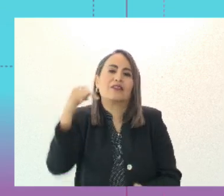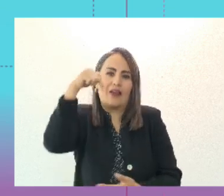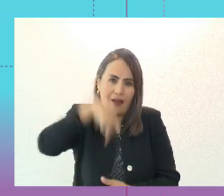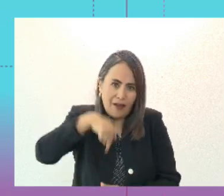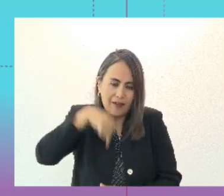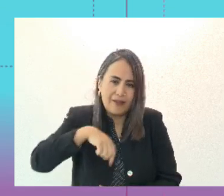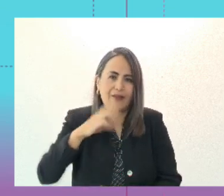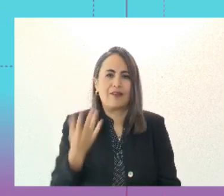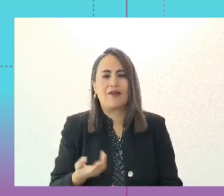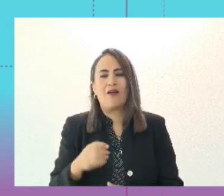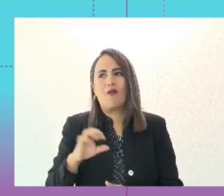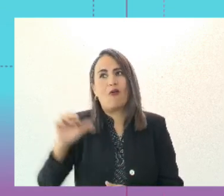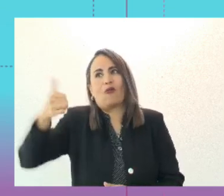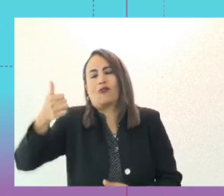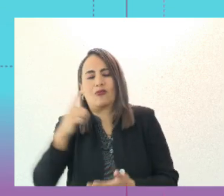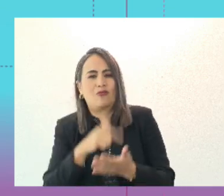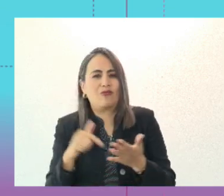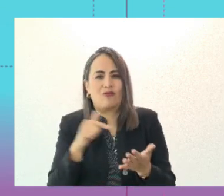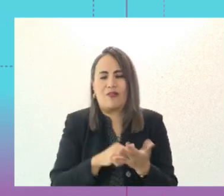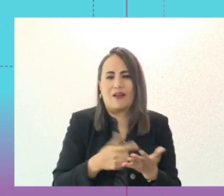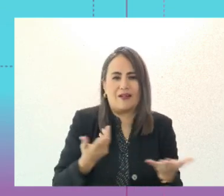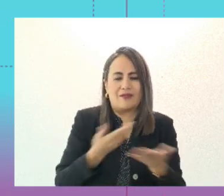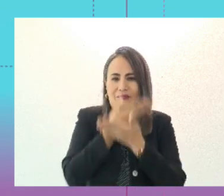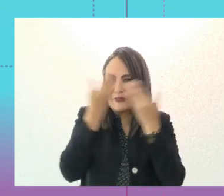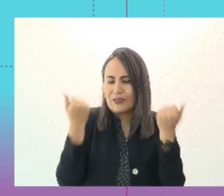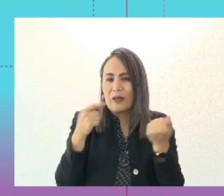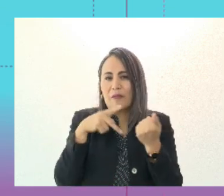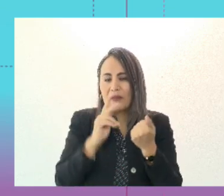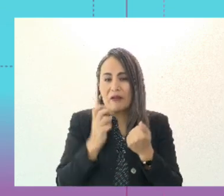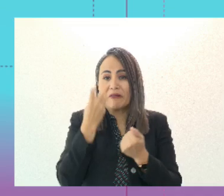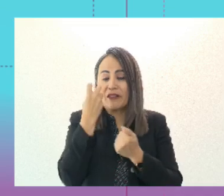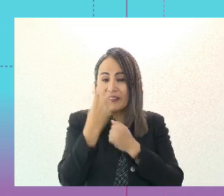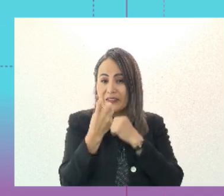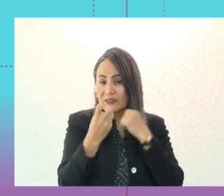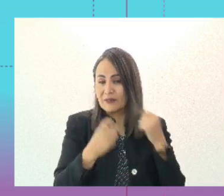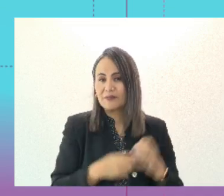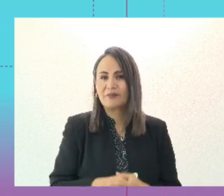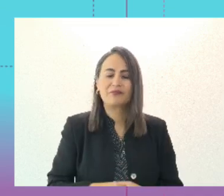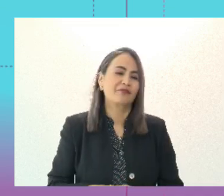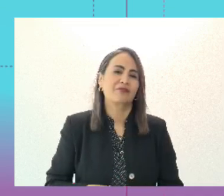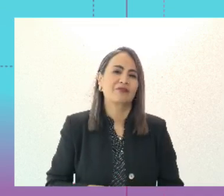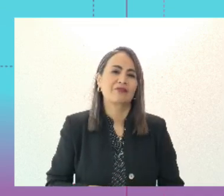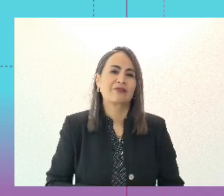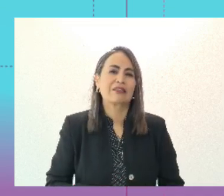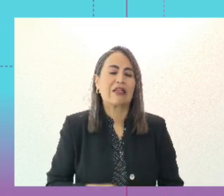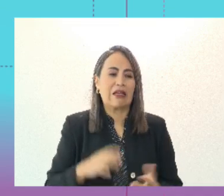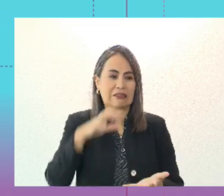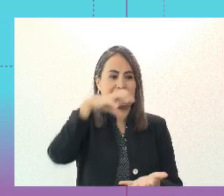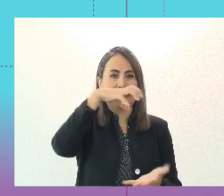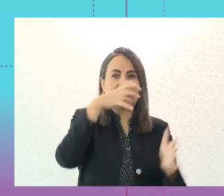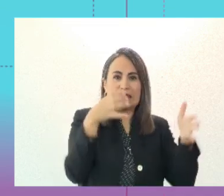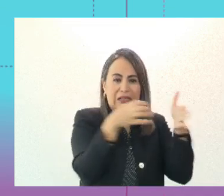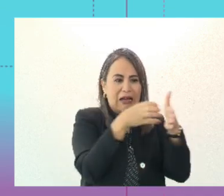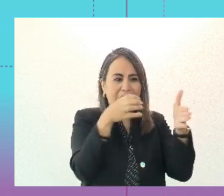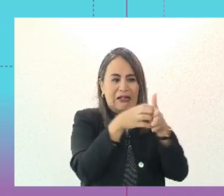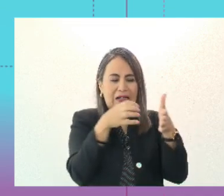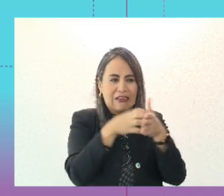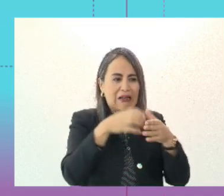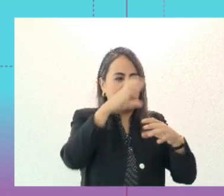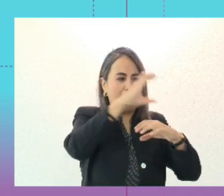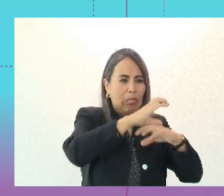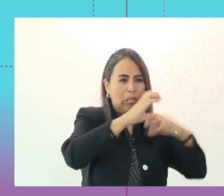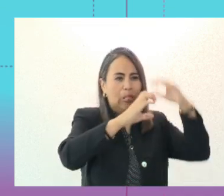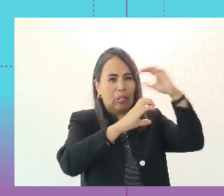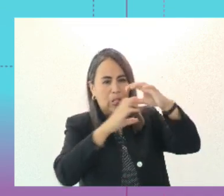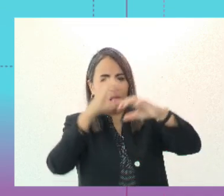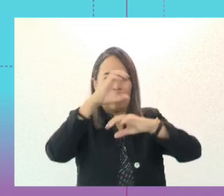INAI, en alguna otra oficina, pero yo creo que todos nos hemos enfrentado, ¿no?, a las cajas aventadas, cajas amontonadas, que es precisamente lo que